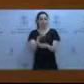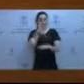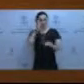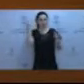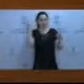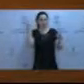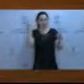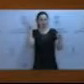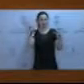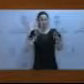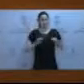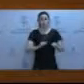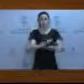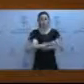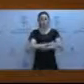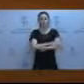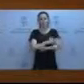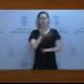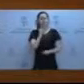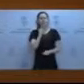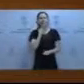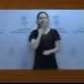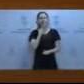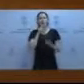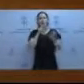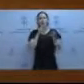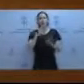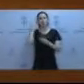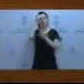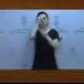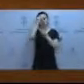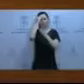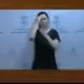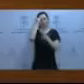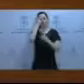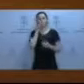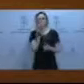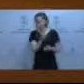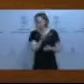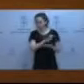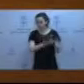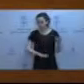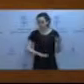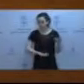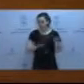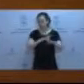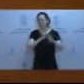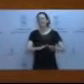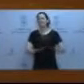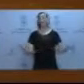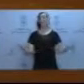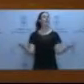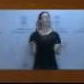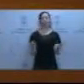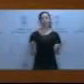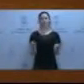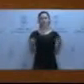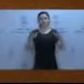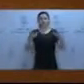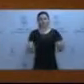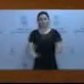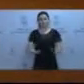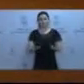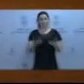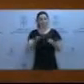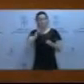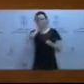Gobierno emita un informe desfavorable respecto a la toma en consideración. ¿Y ahora qué? Es increíble que sean capaces